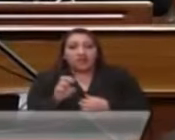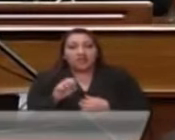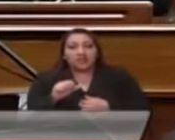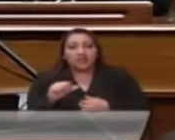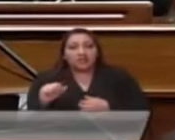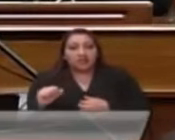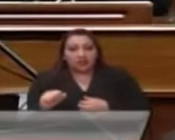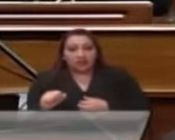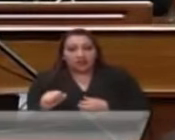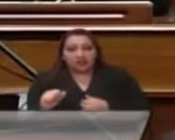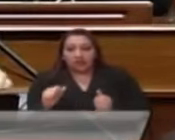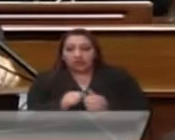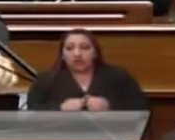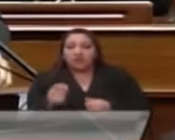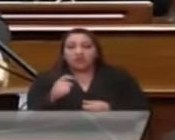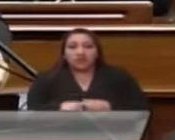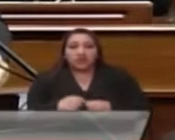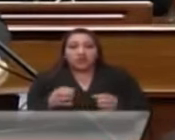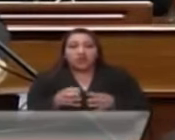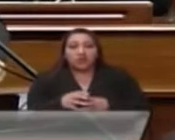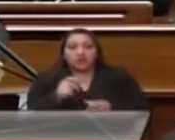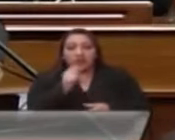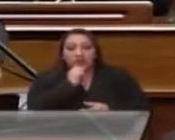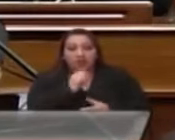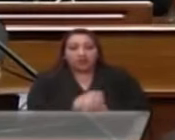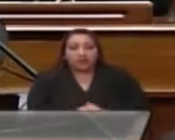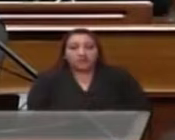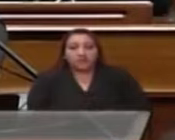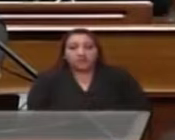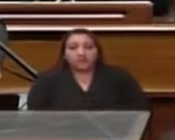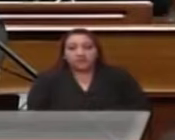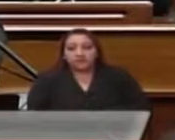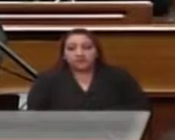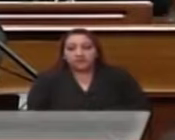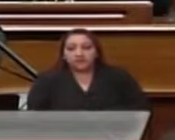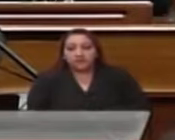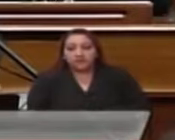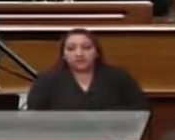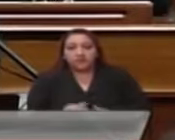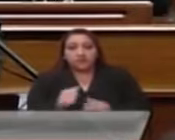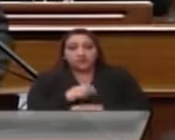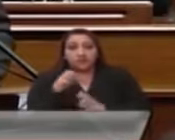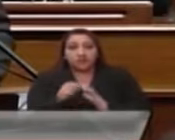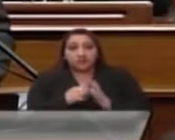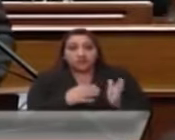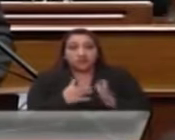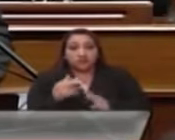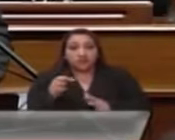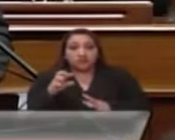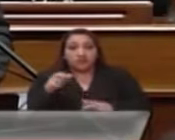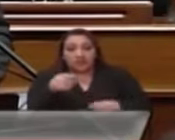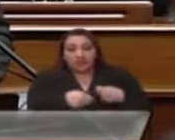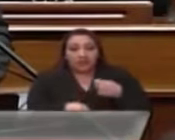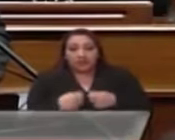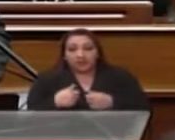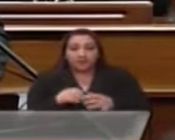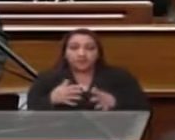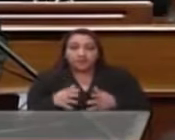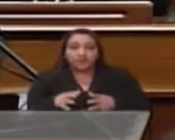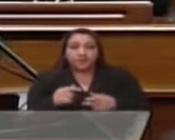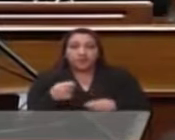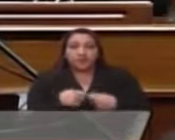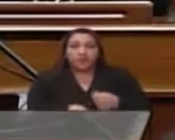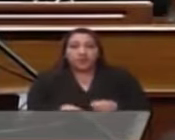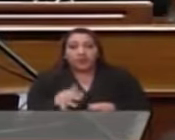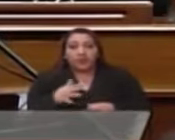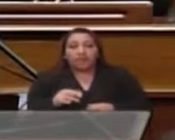El Salvador con la participación del sector privado, cuyo proyecto está en fase de preinversión y se calcula una